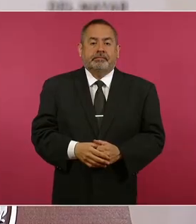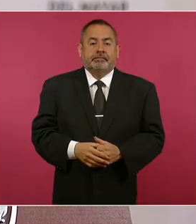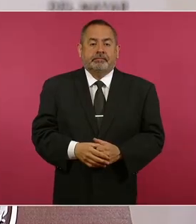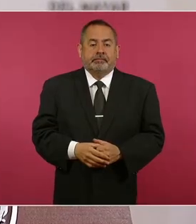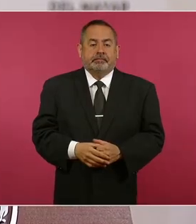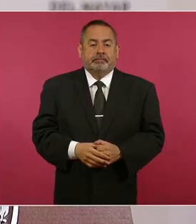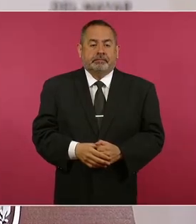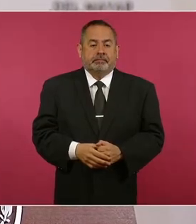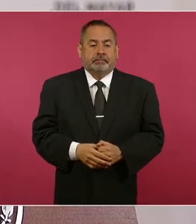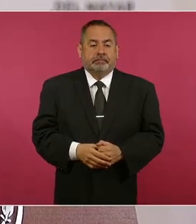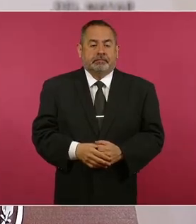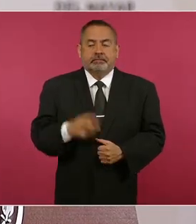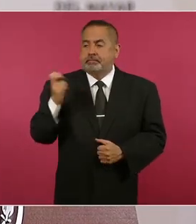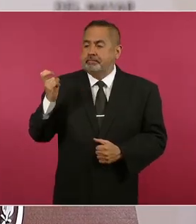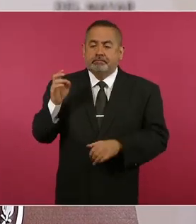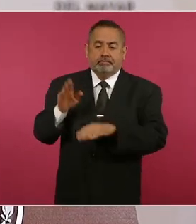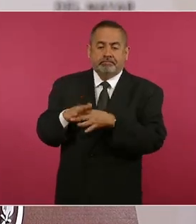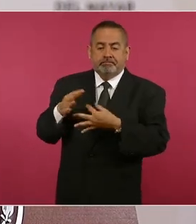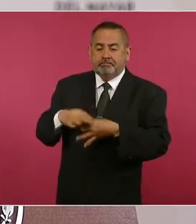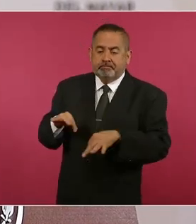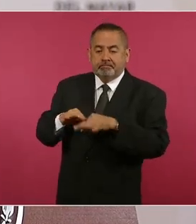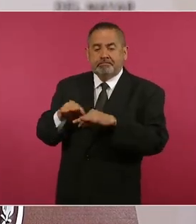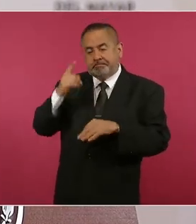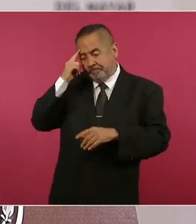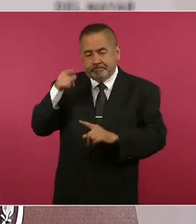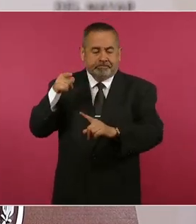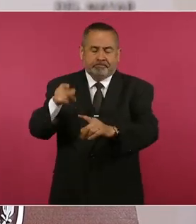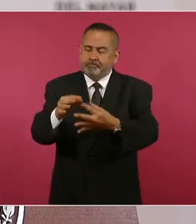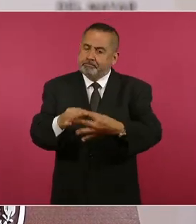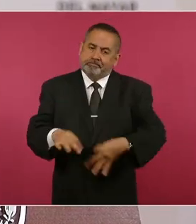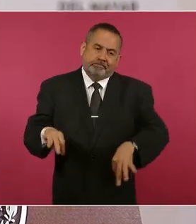pues es lo más importante de todo.